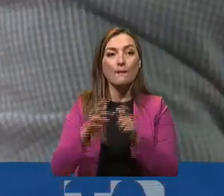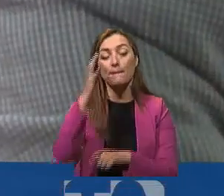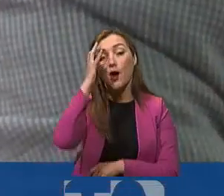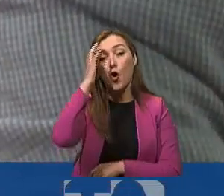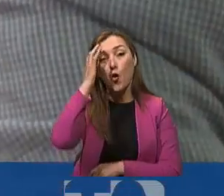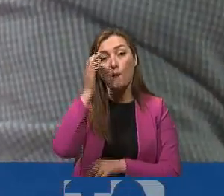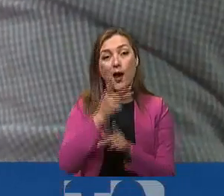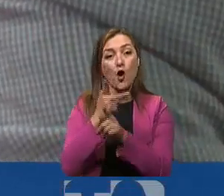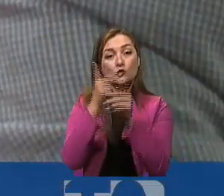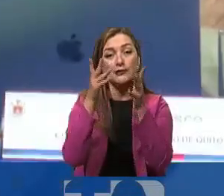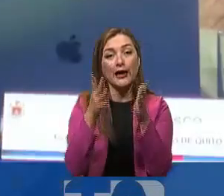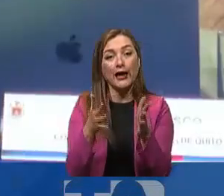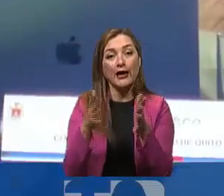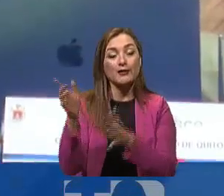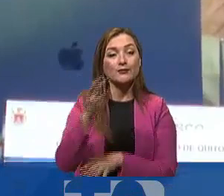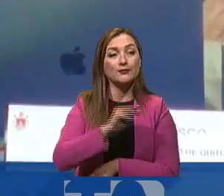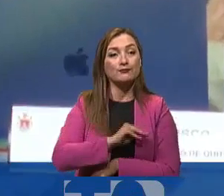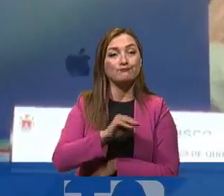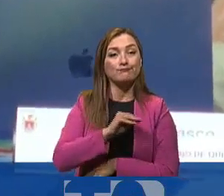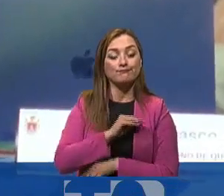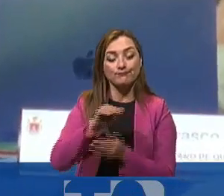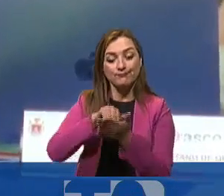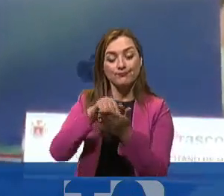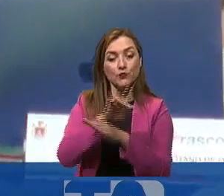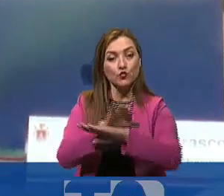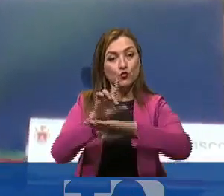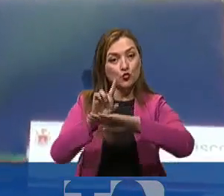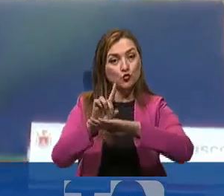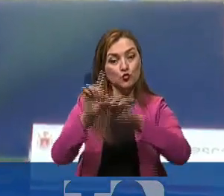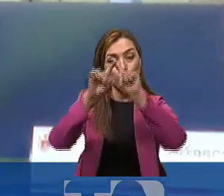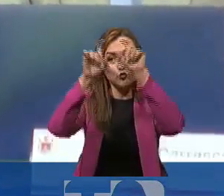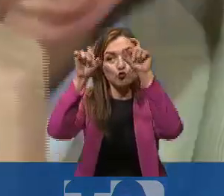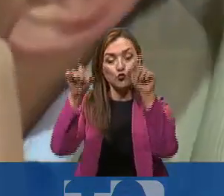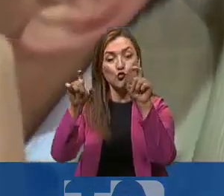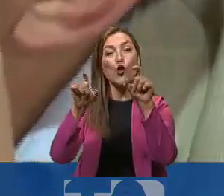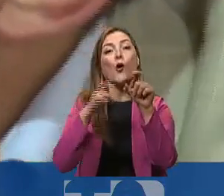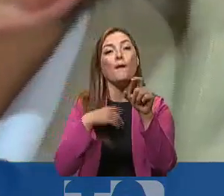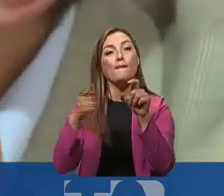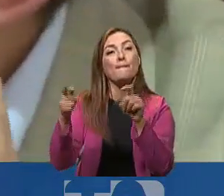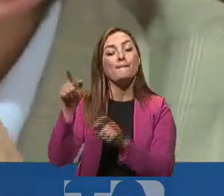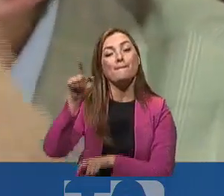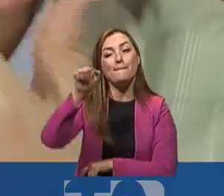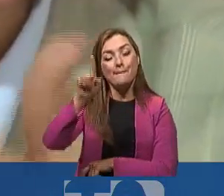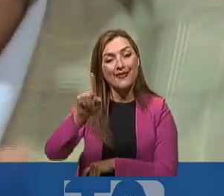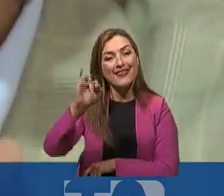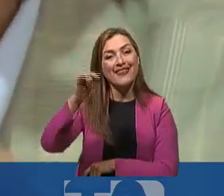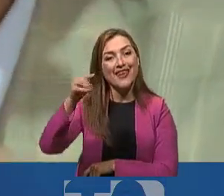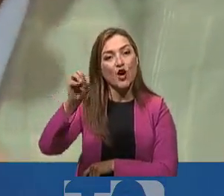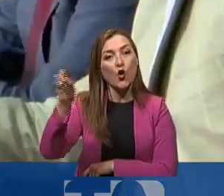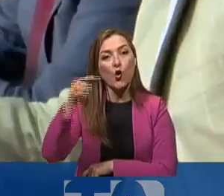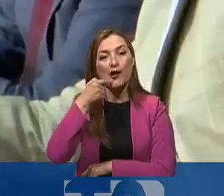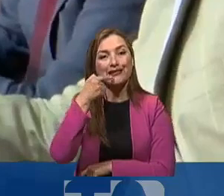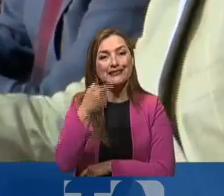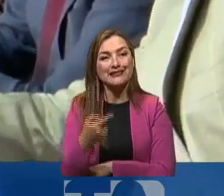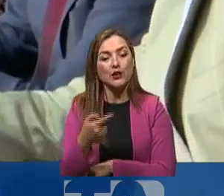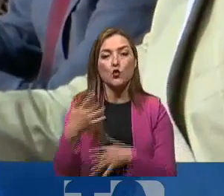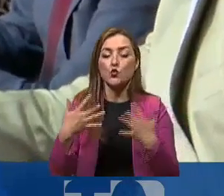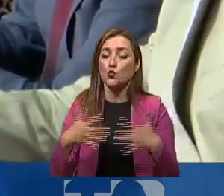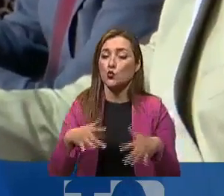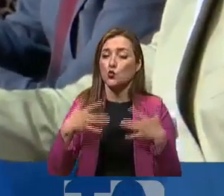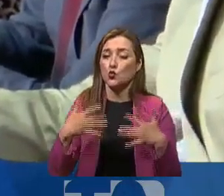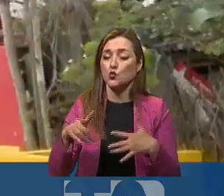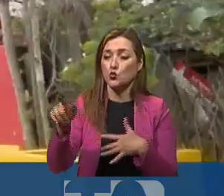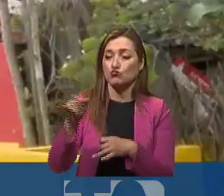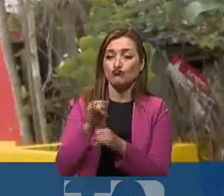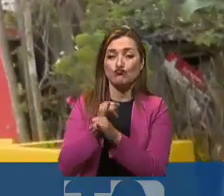la situación del Metro de Quito. El concejal y miembro del directorio de la empresa metropolitana, Diego Carrasco, asegura que es lamentable lo que ocurre